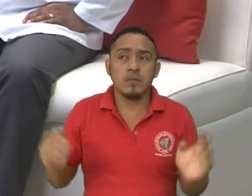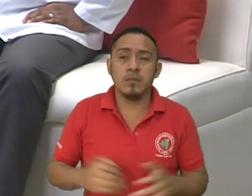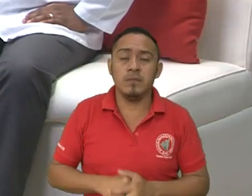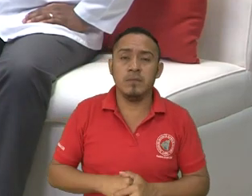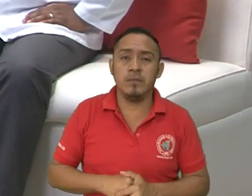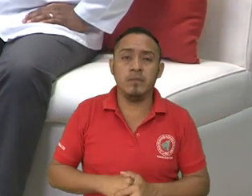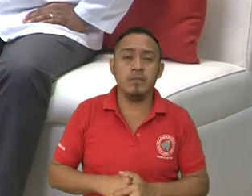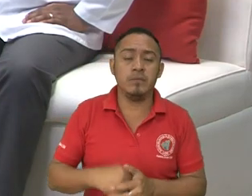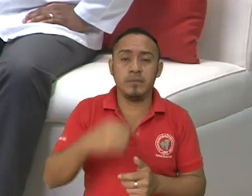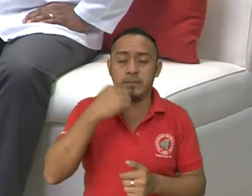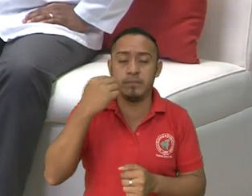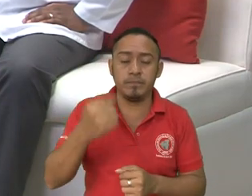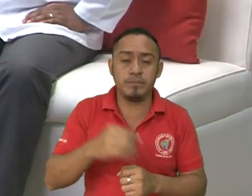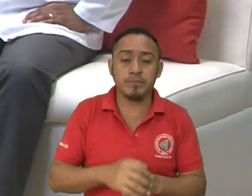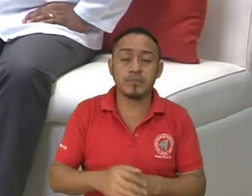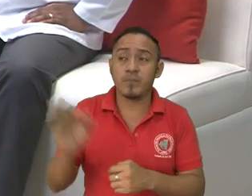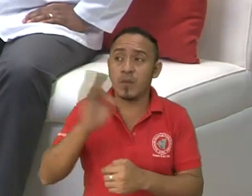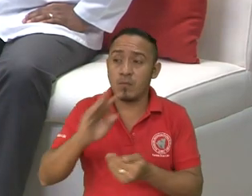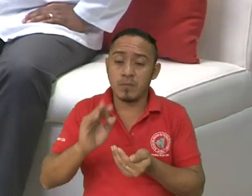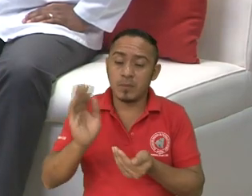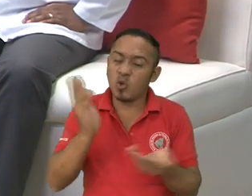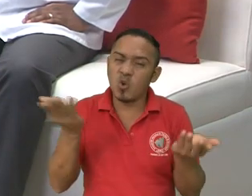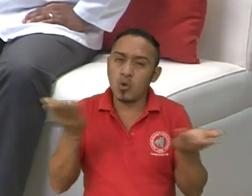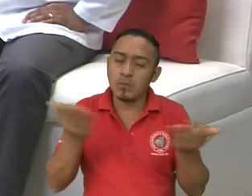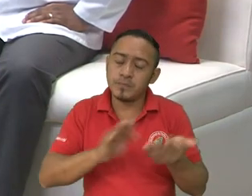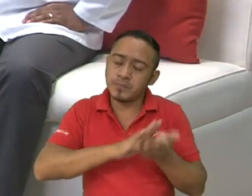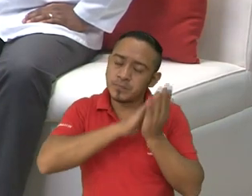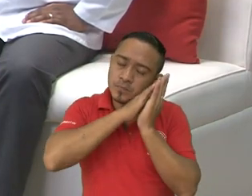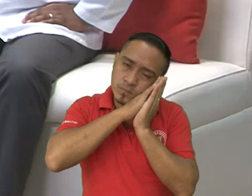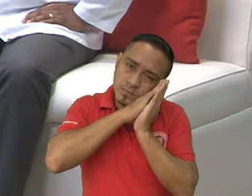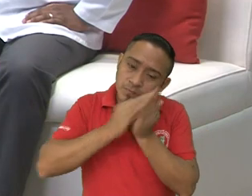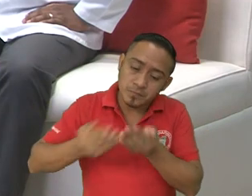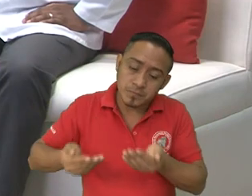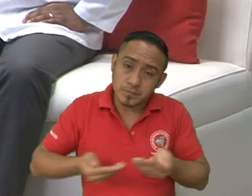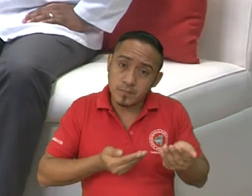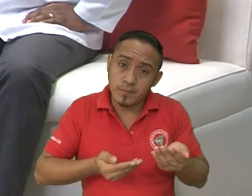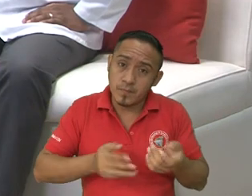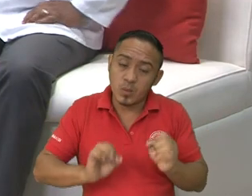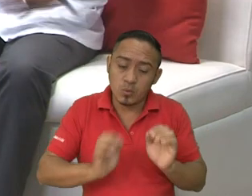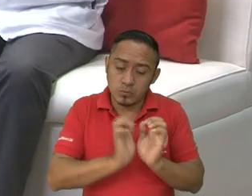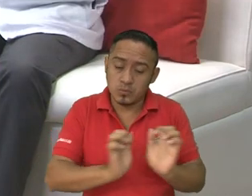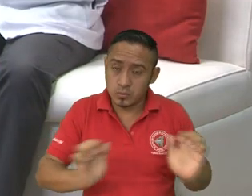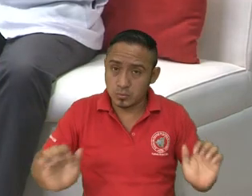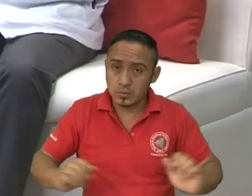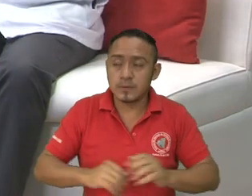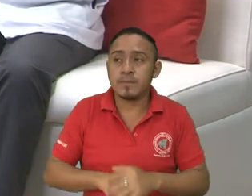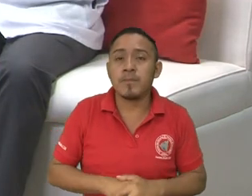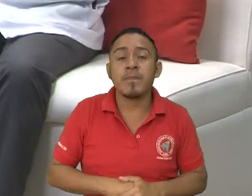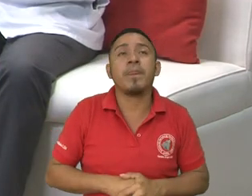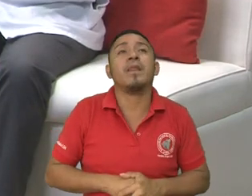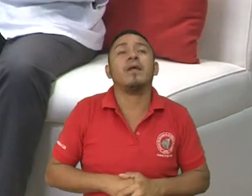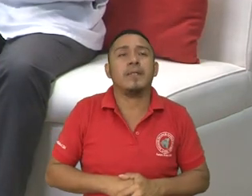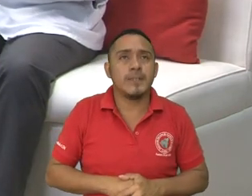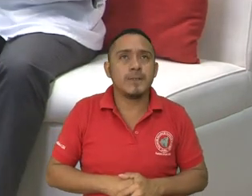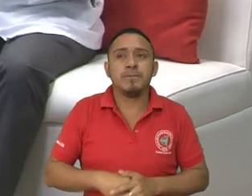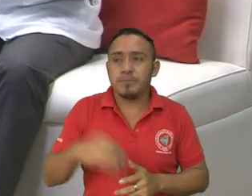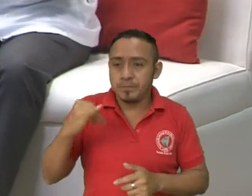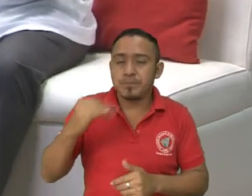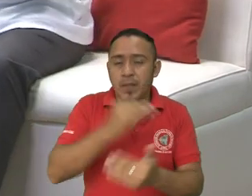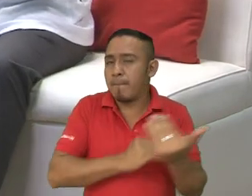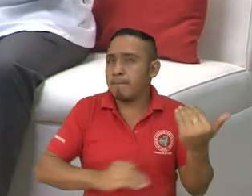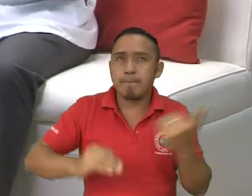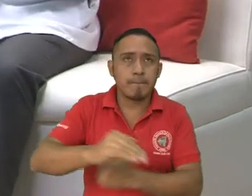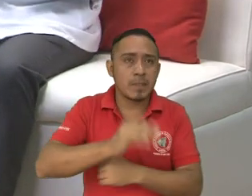les decía la forma en que duermen. Exactamente. En niños es bastante común, incluso es más común que en